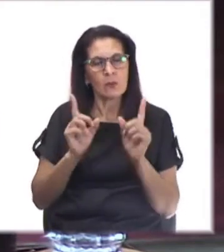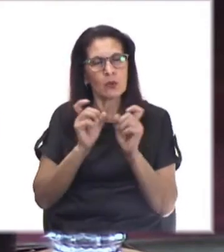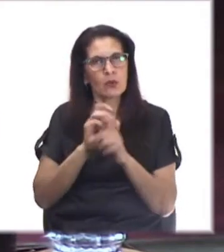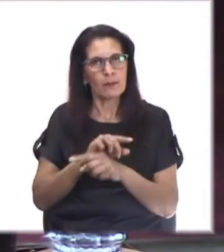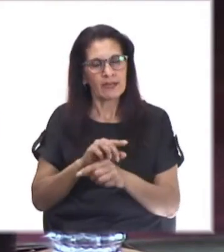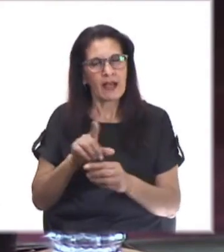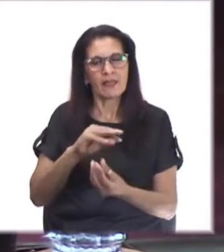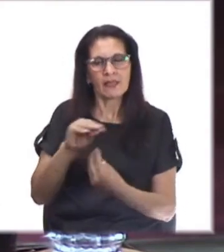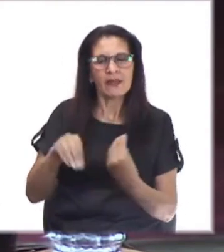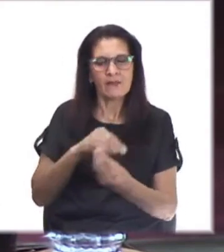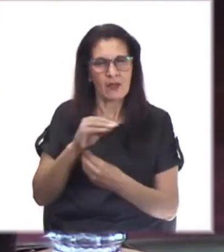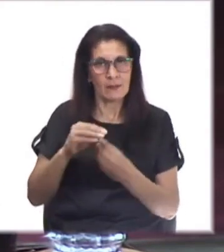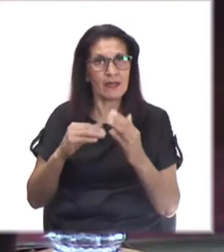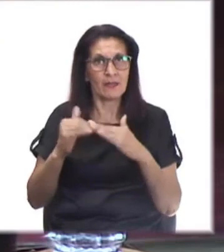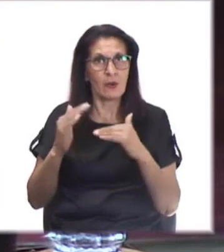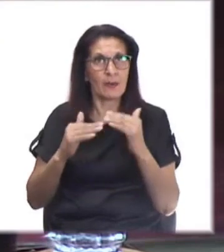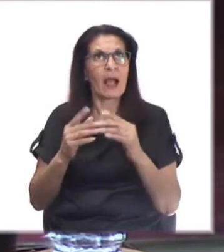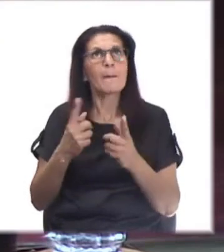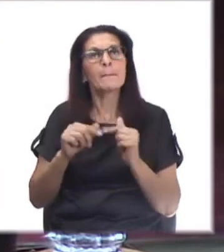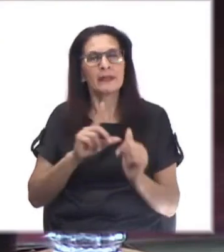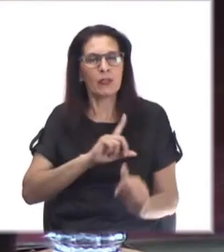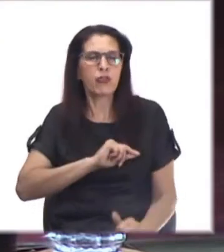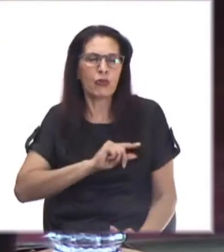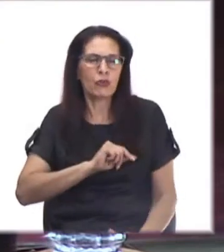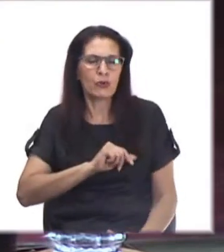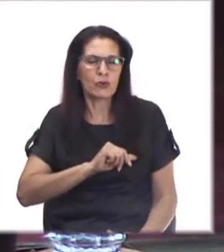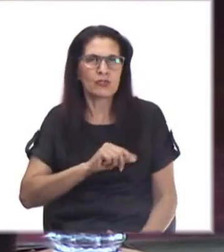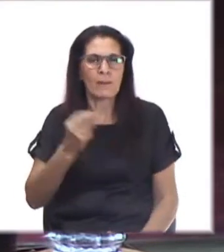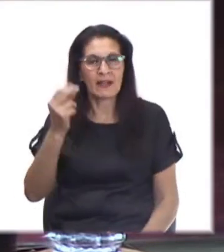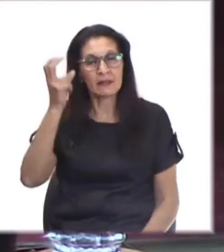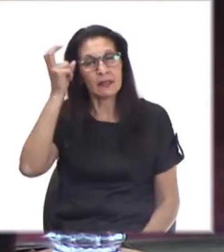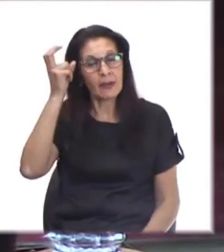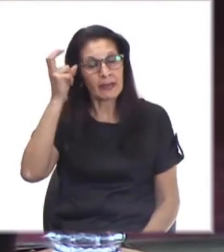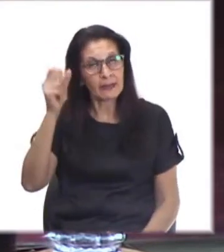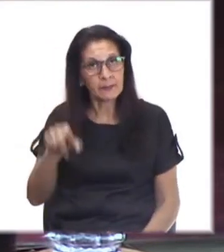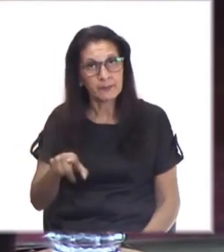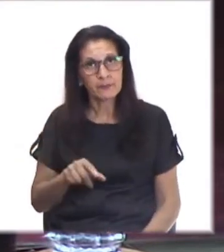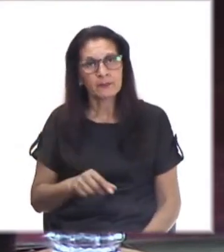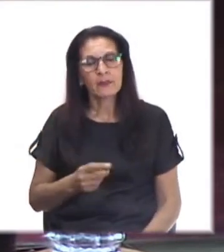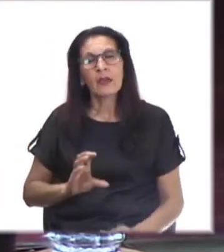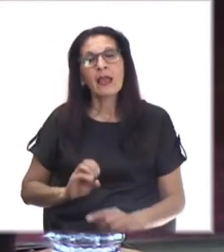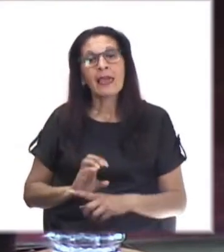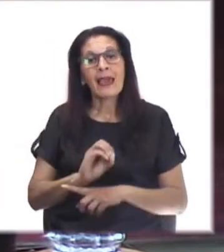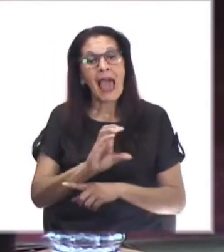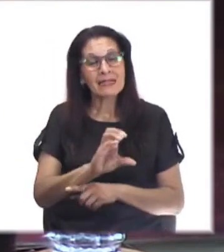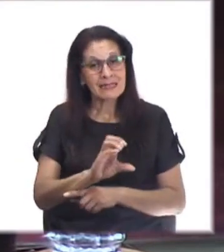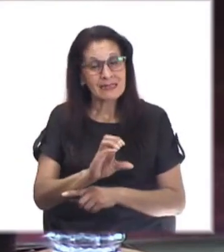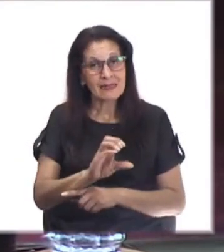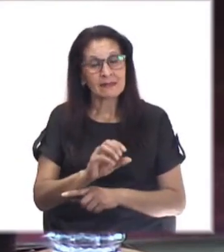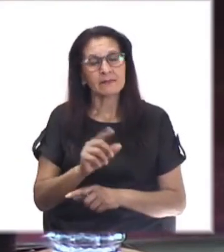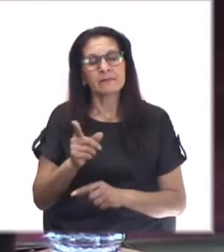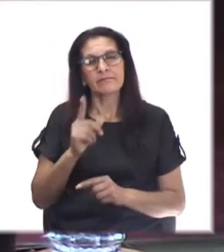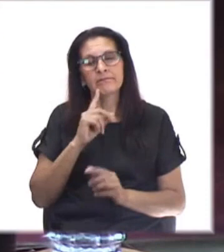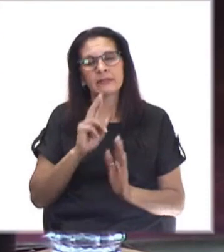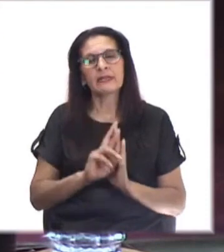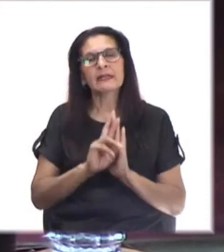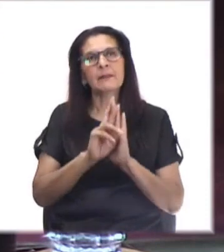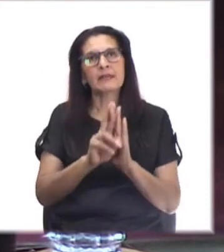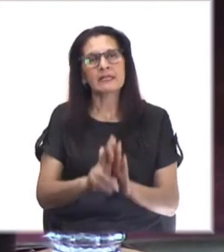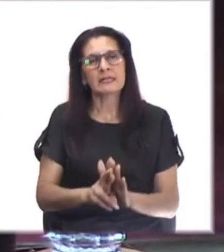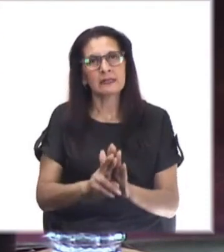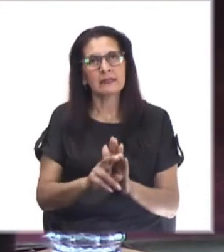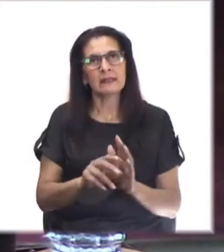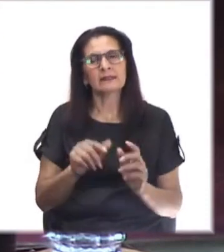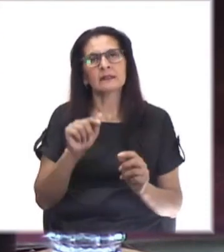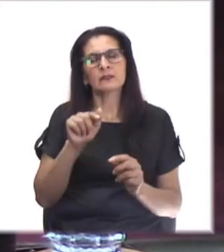familias obreras, pero seguramente muy dolorosa para Tabaré. El cáncer representaba una espada de